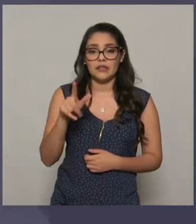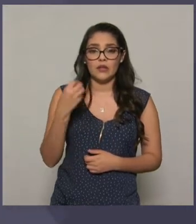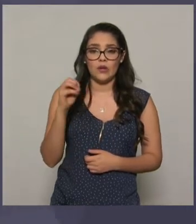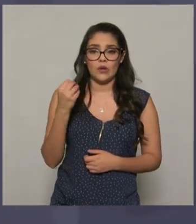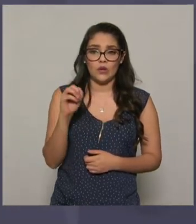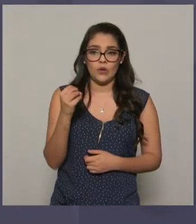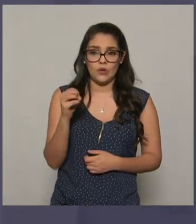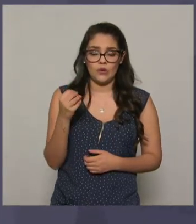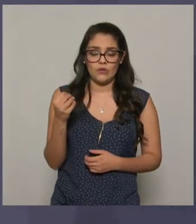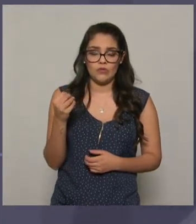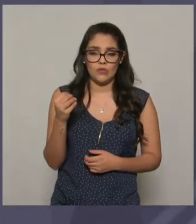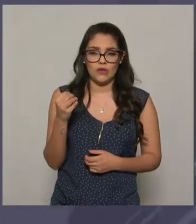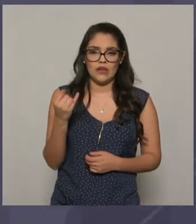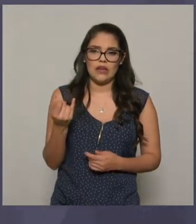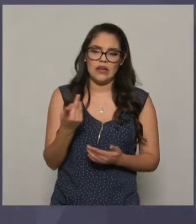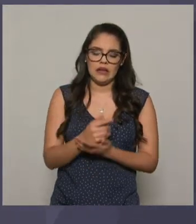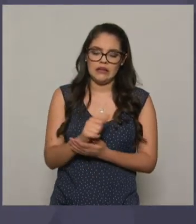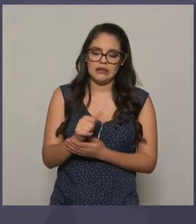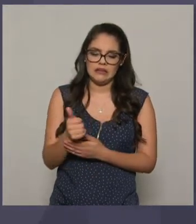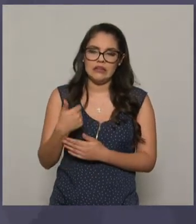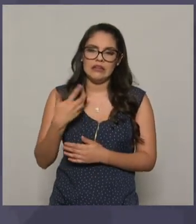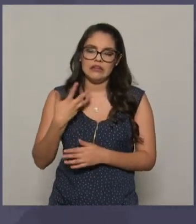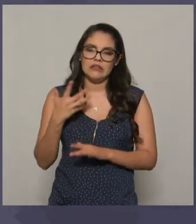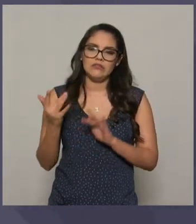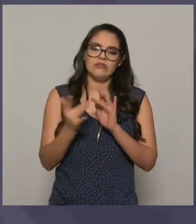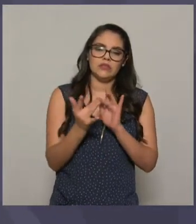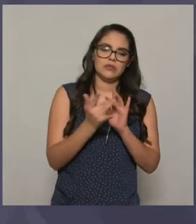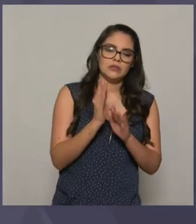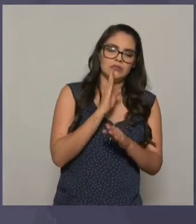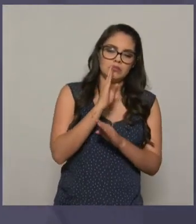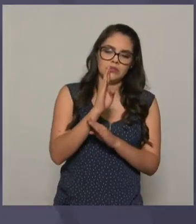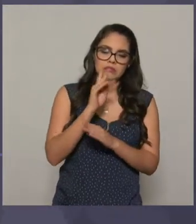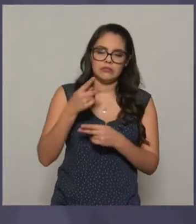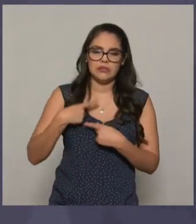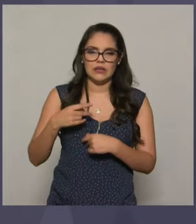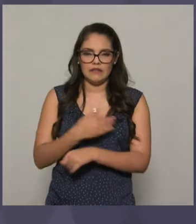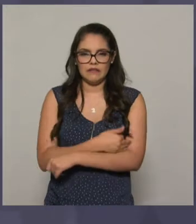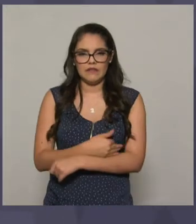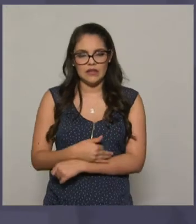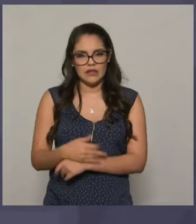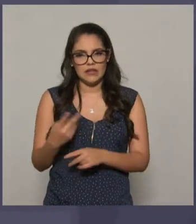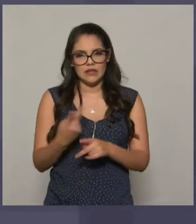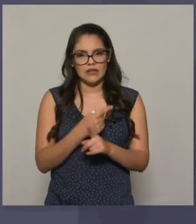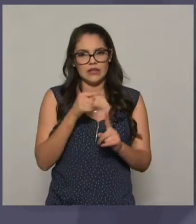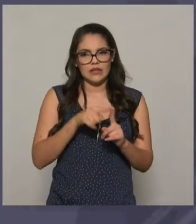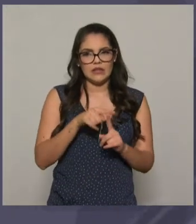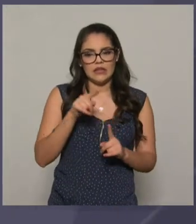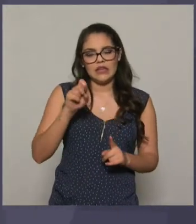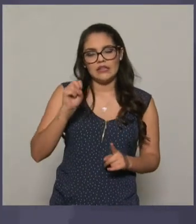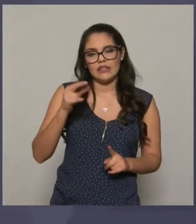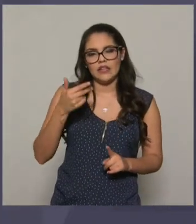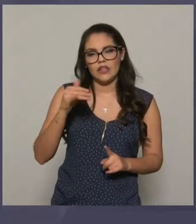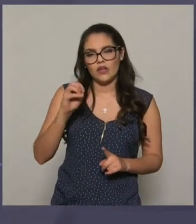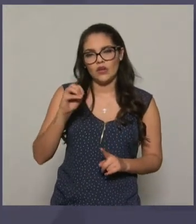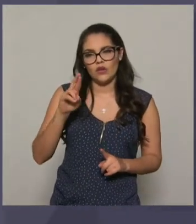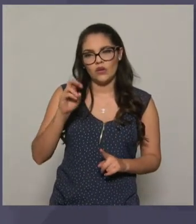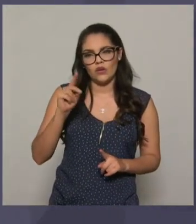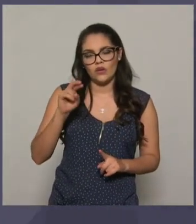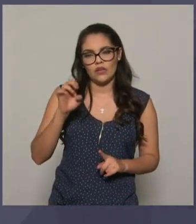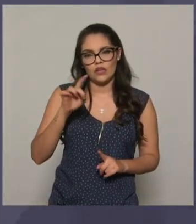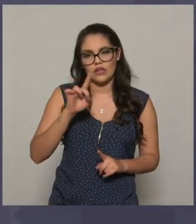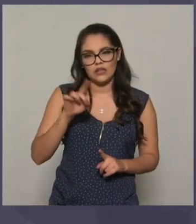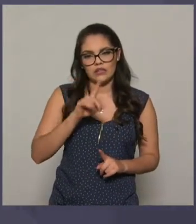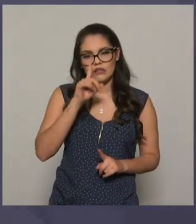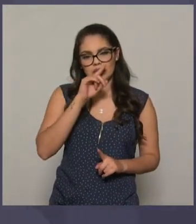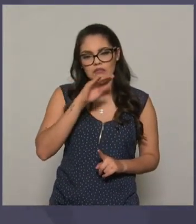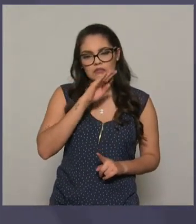y por las cuestiones cercanas que he tenido con las víctimas, la familia de las víctimas, el profesor Sergio Rodríguez pues falleció lamentablemente